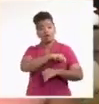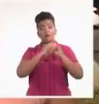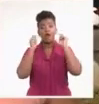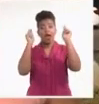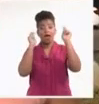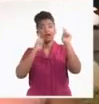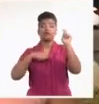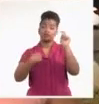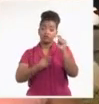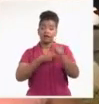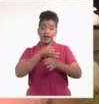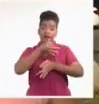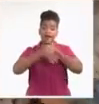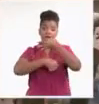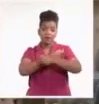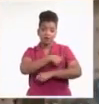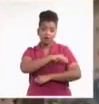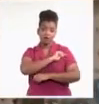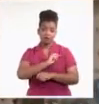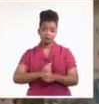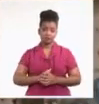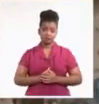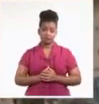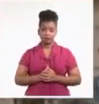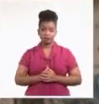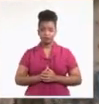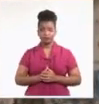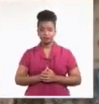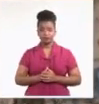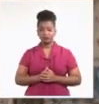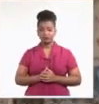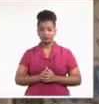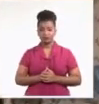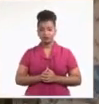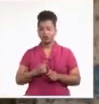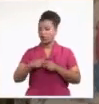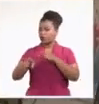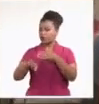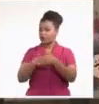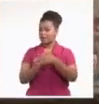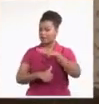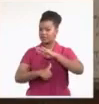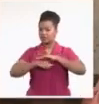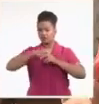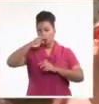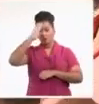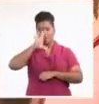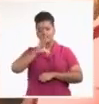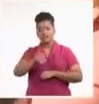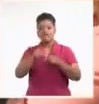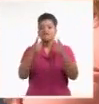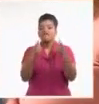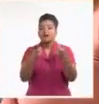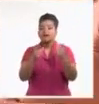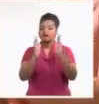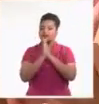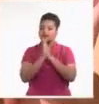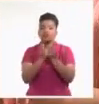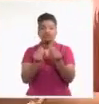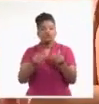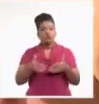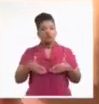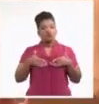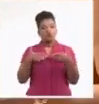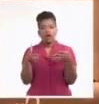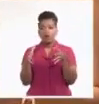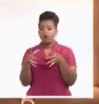de comunales, recogiendo escombros. El otro día el presidente de Cuba decía, hace falta muchos brazos y mucha voluntad para salir